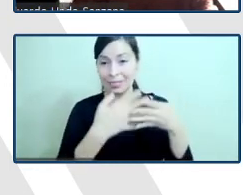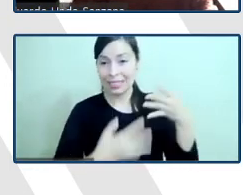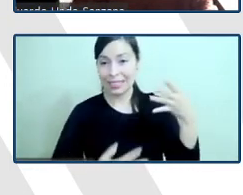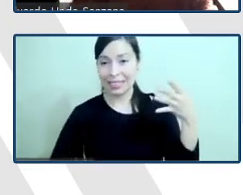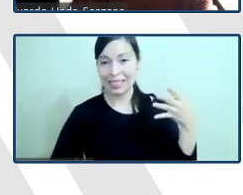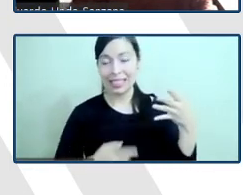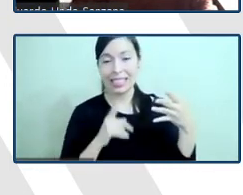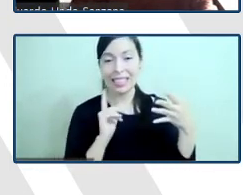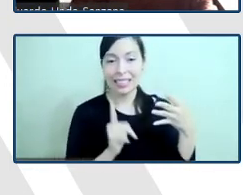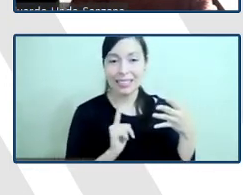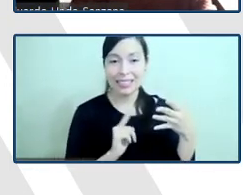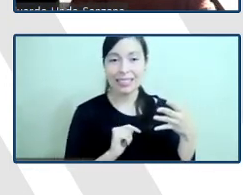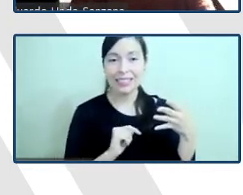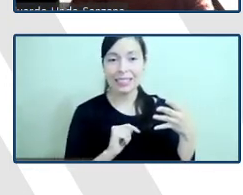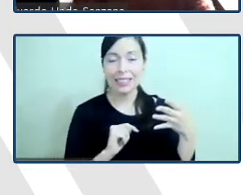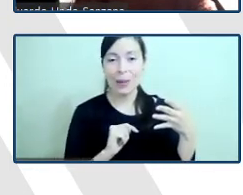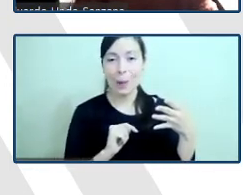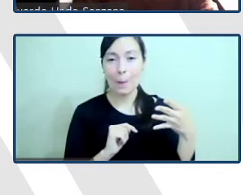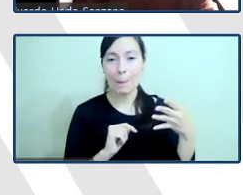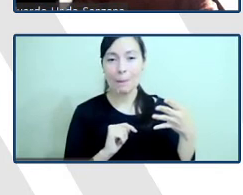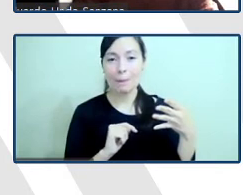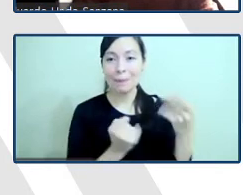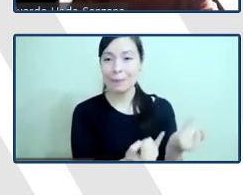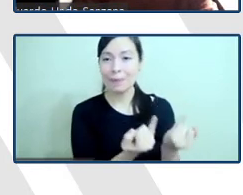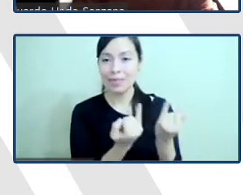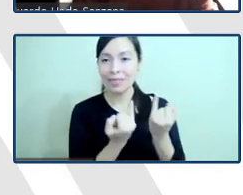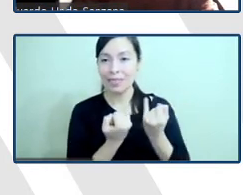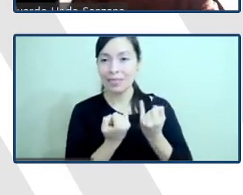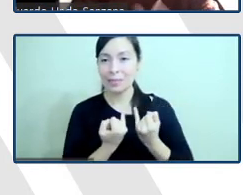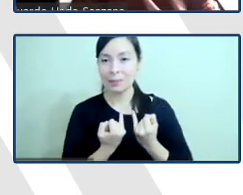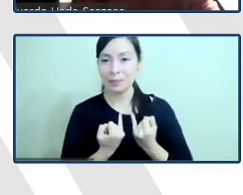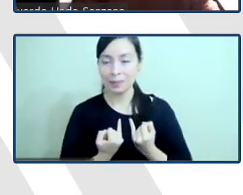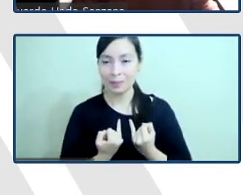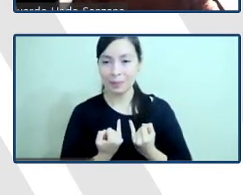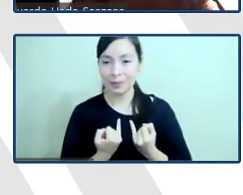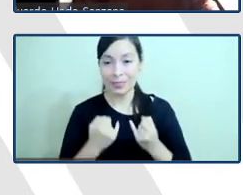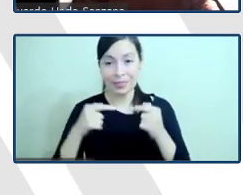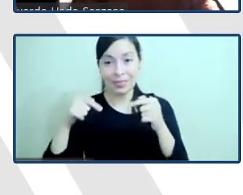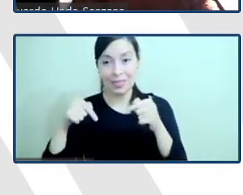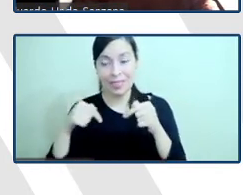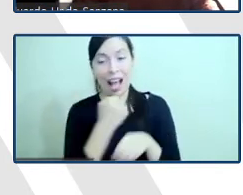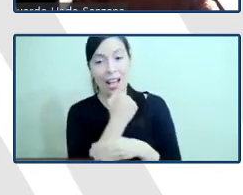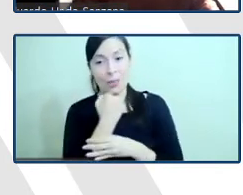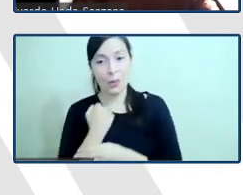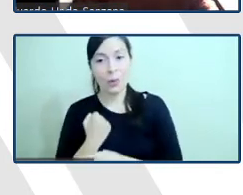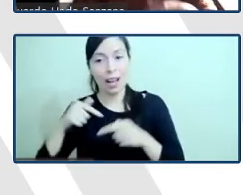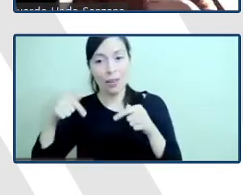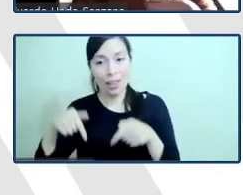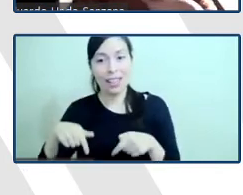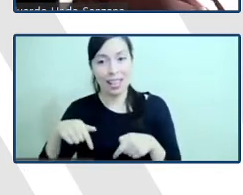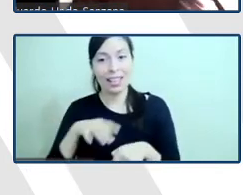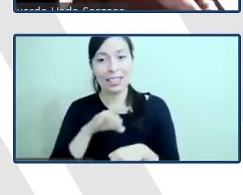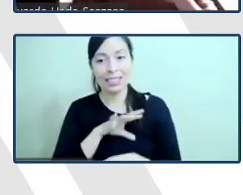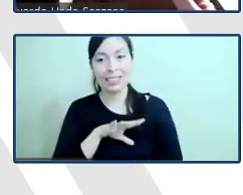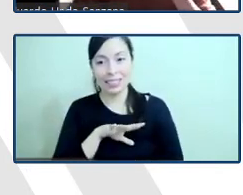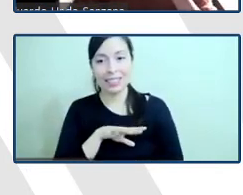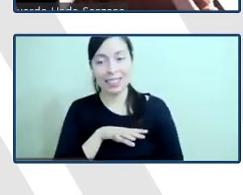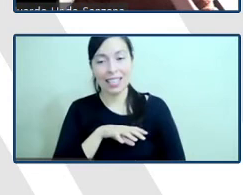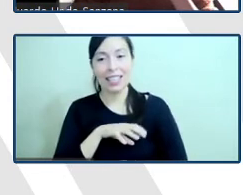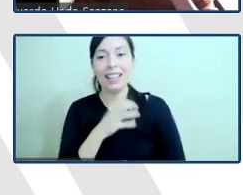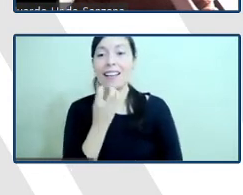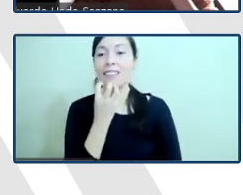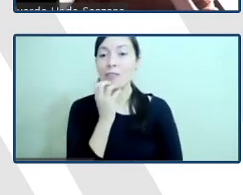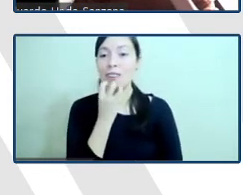uno de los antecedentes que llevó a que hoy tengamos los observatorios que tenemos en la región de